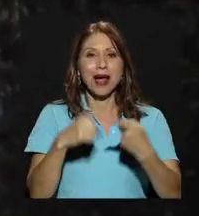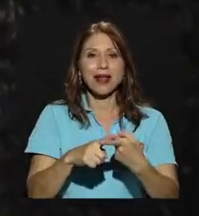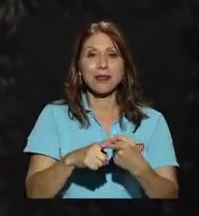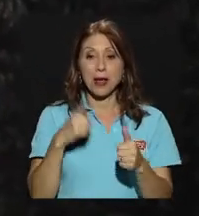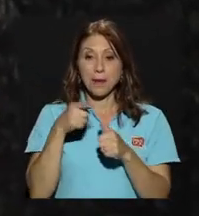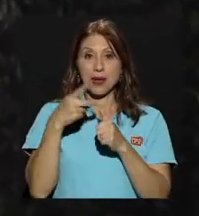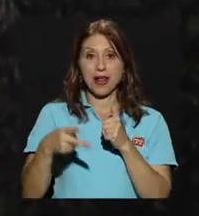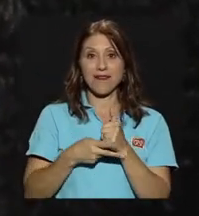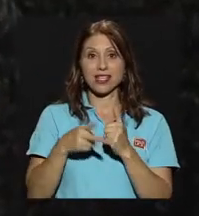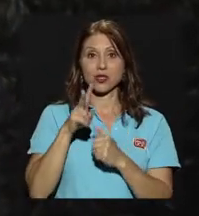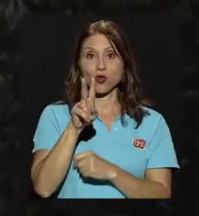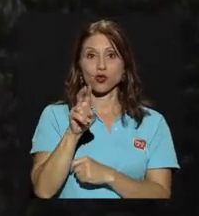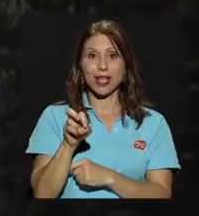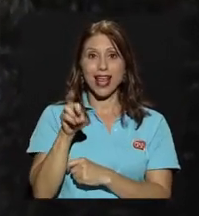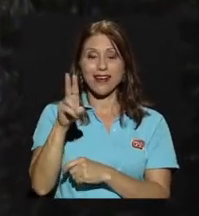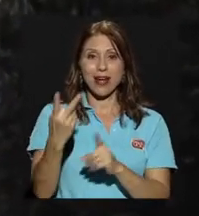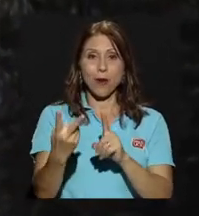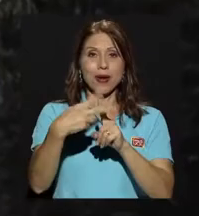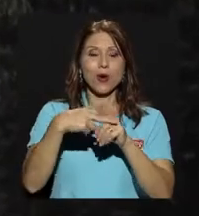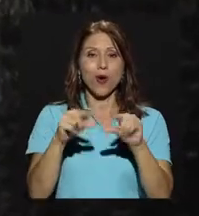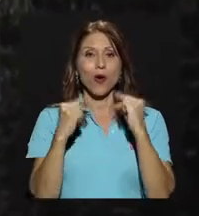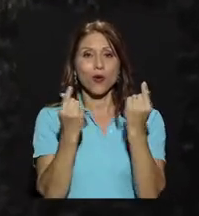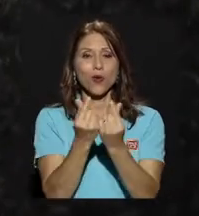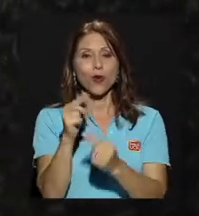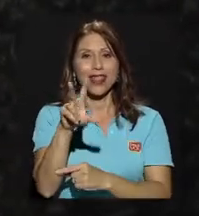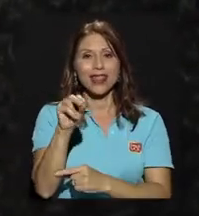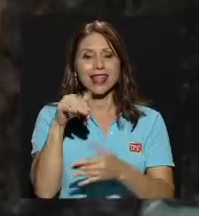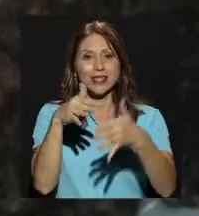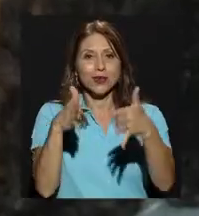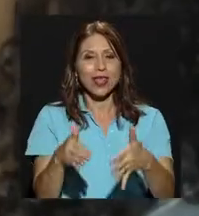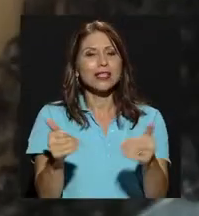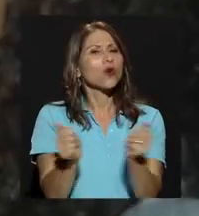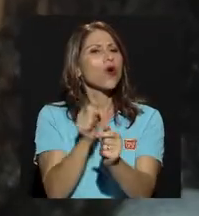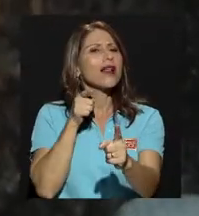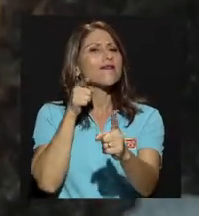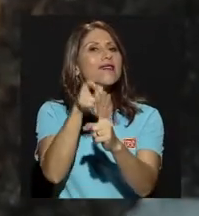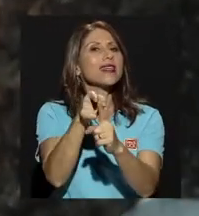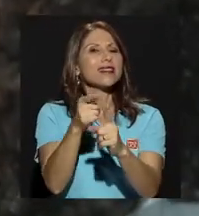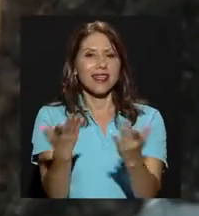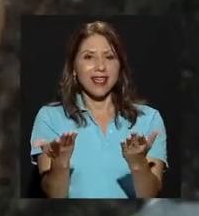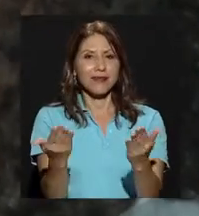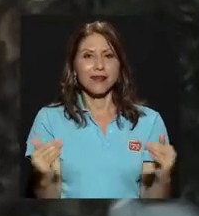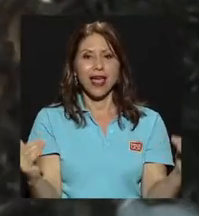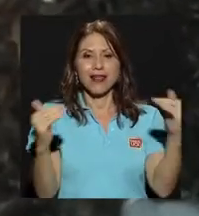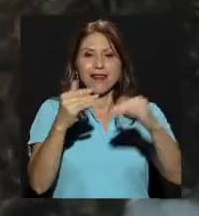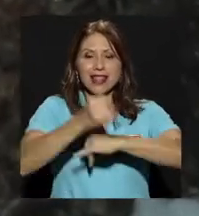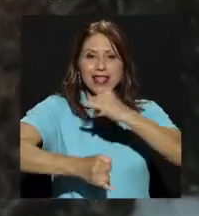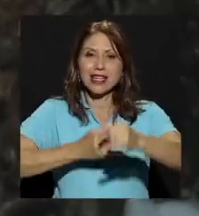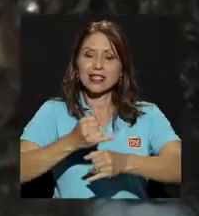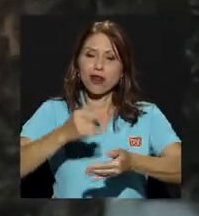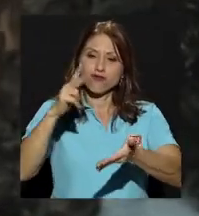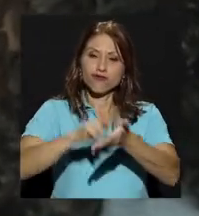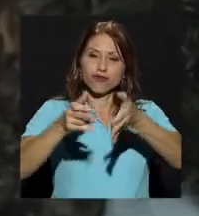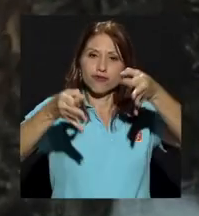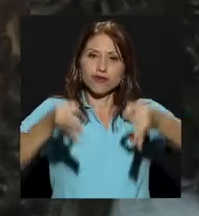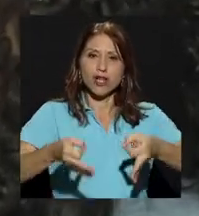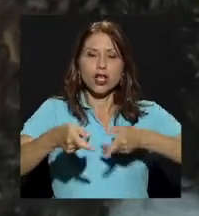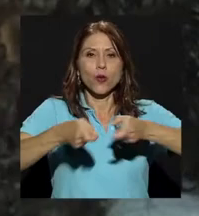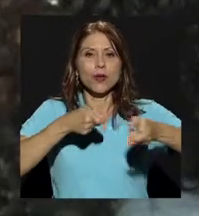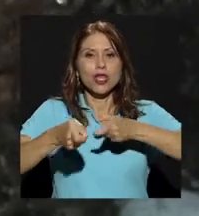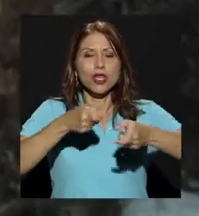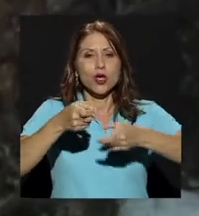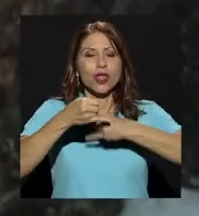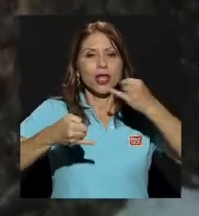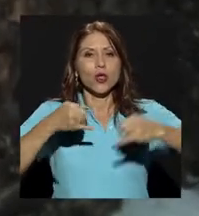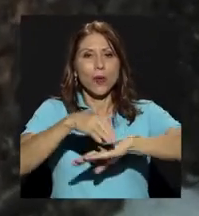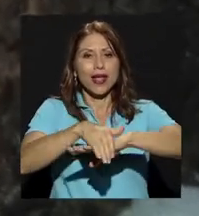UCR aplicó por primera vez esta evaluación a un grupo de 30 estudiantes con el fin de certificar a nivel internacional el dominio del idioma inglés adquirido